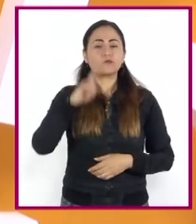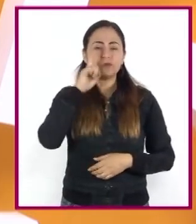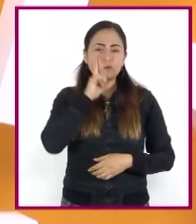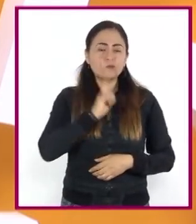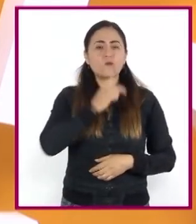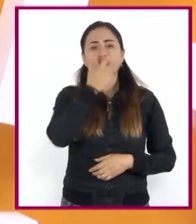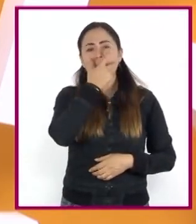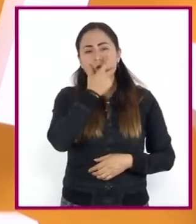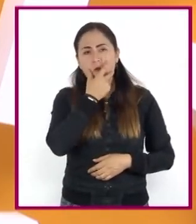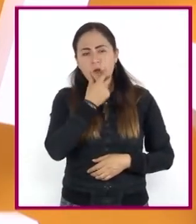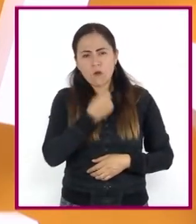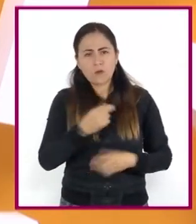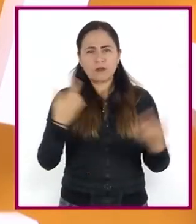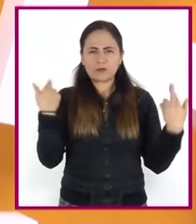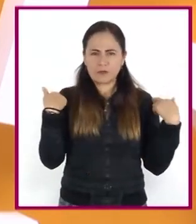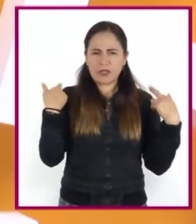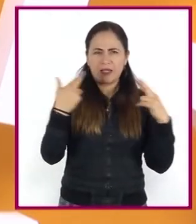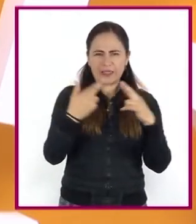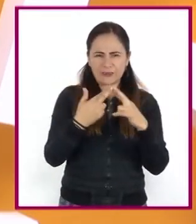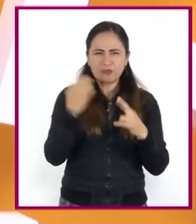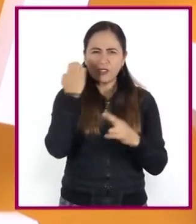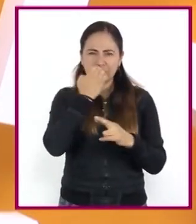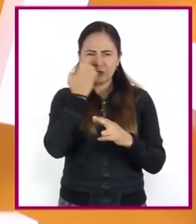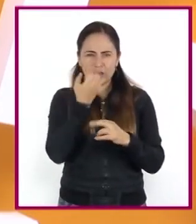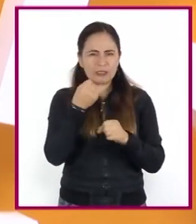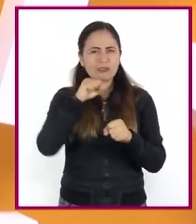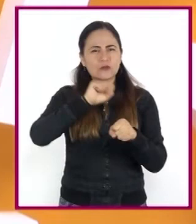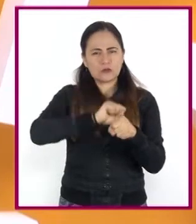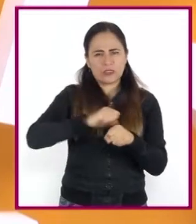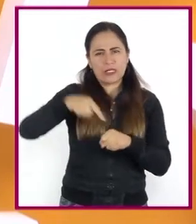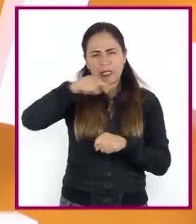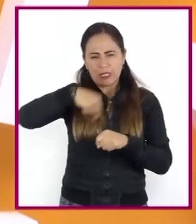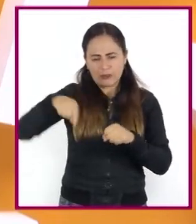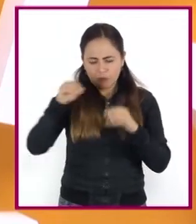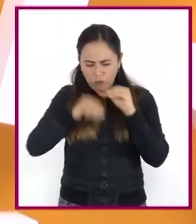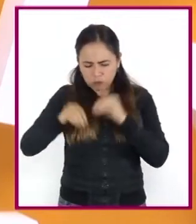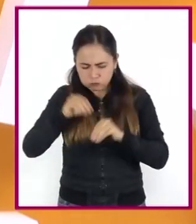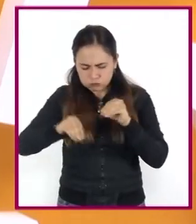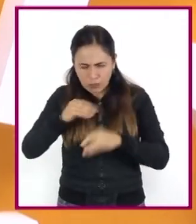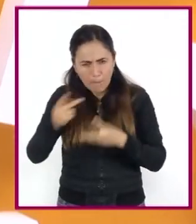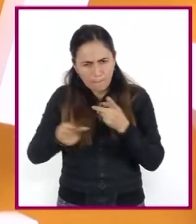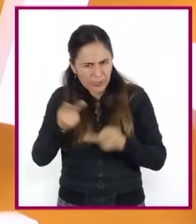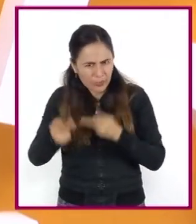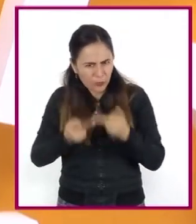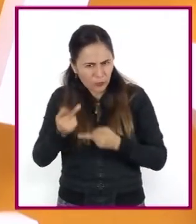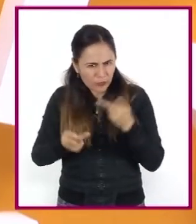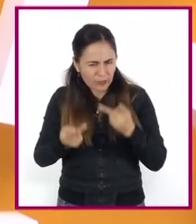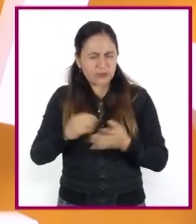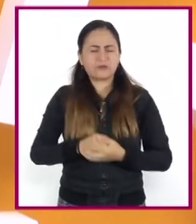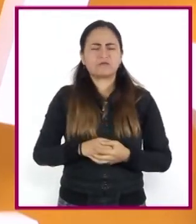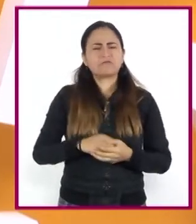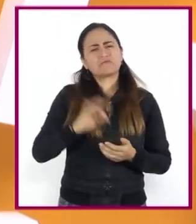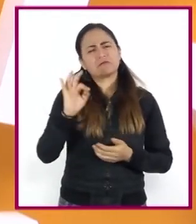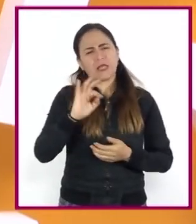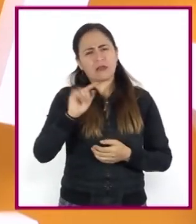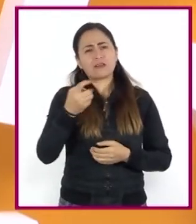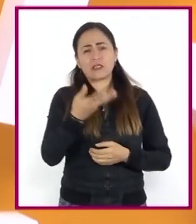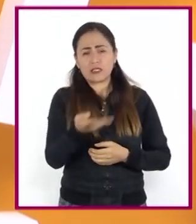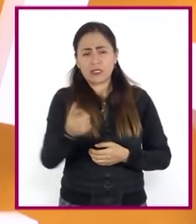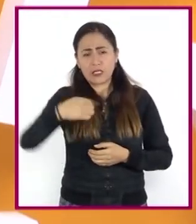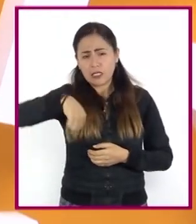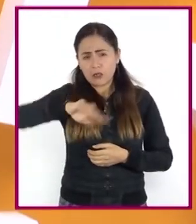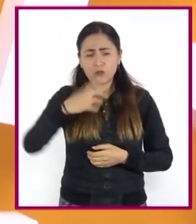docentes de una escuela secundaria diseñaron una encuesta con la finalidad de conocer, entre otros aspectos,